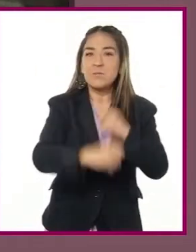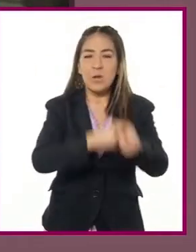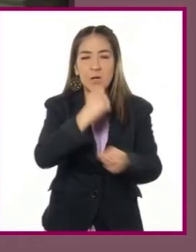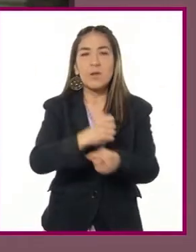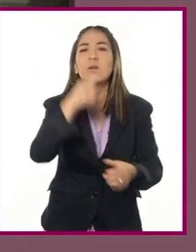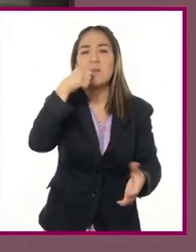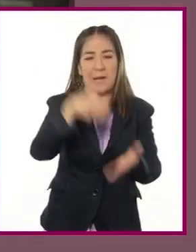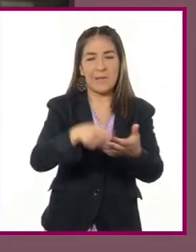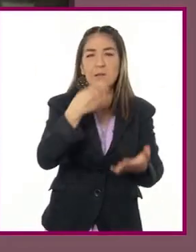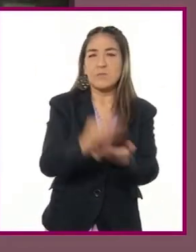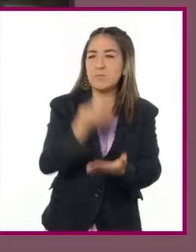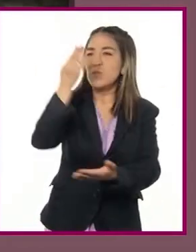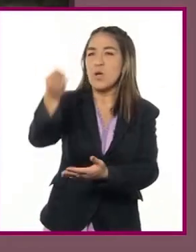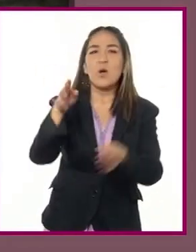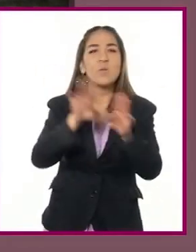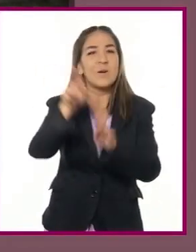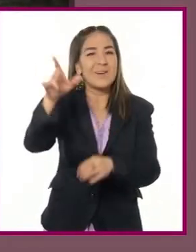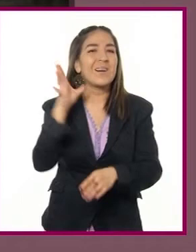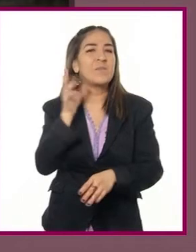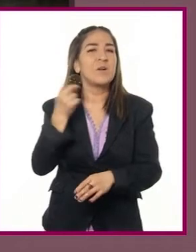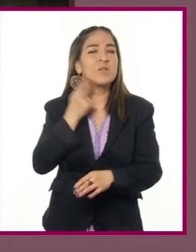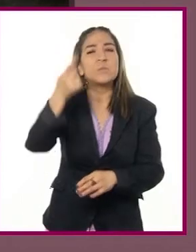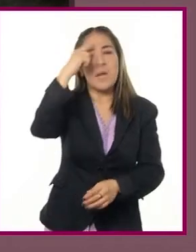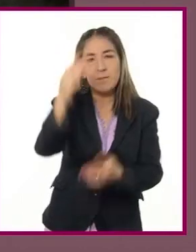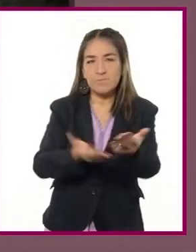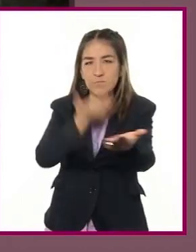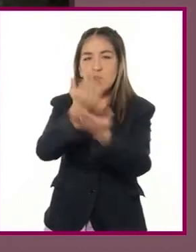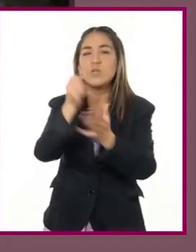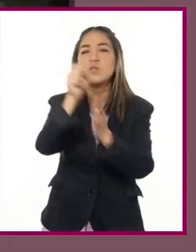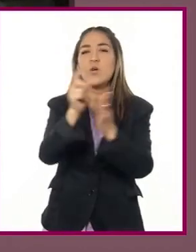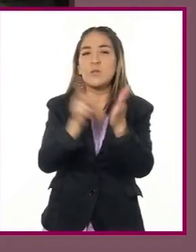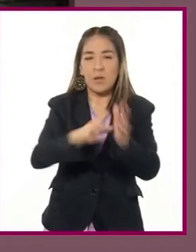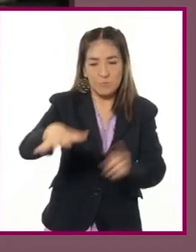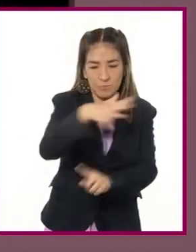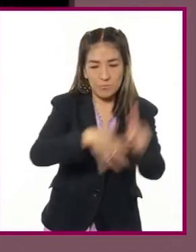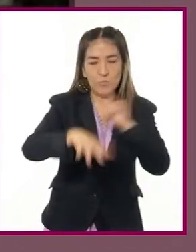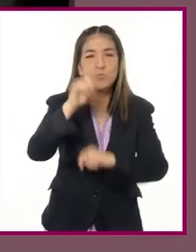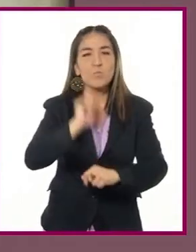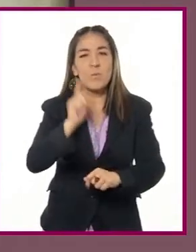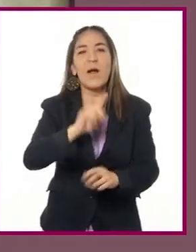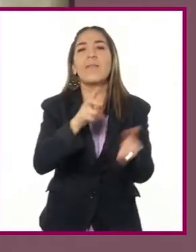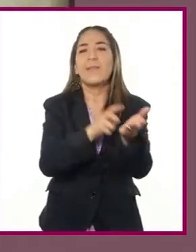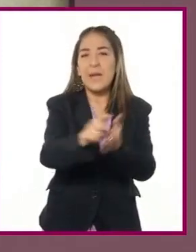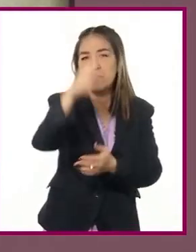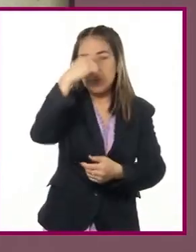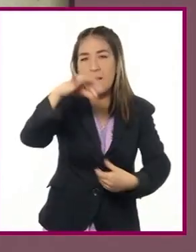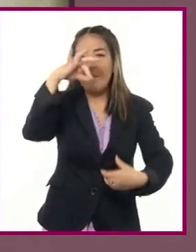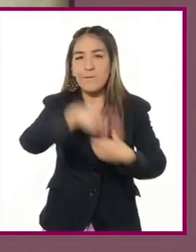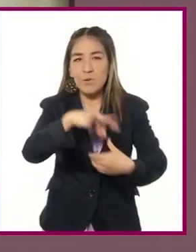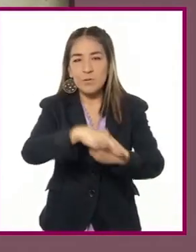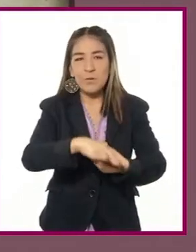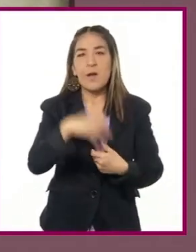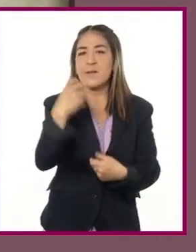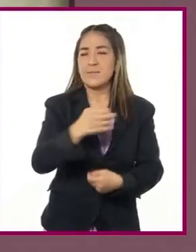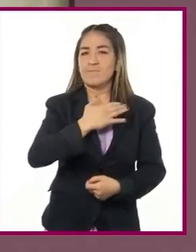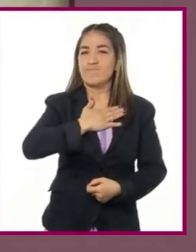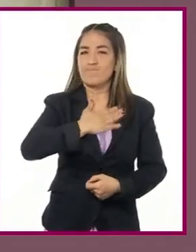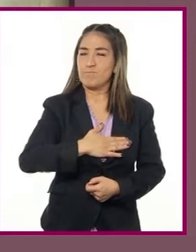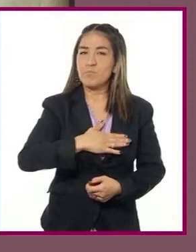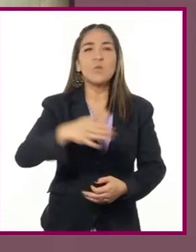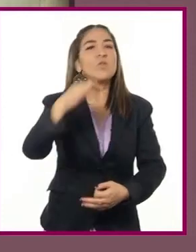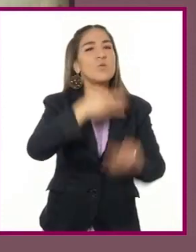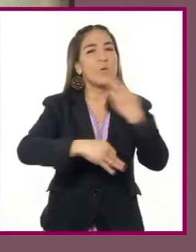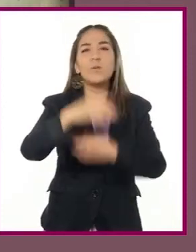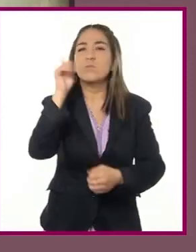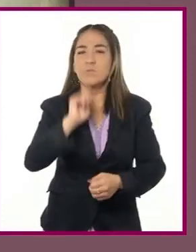Congreso Constituyente la solicitud para otorgar el derecho de voto a las mujeres. Es de estricta justicia que la